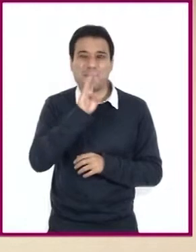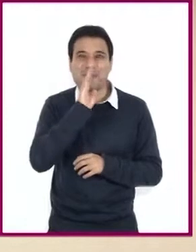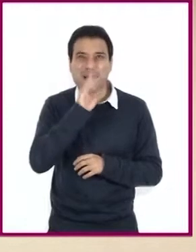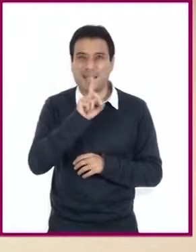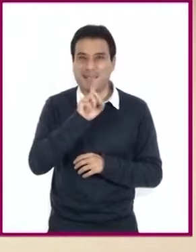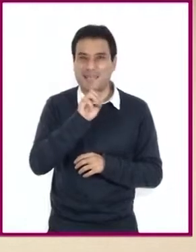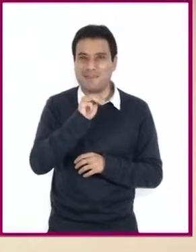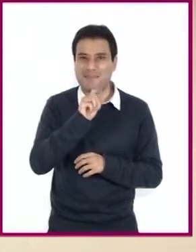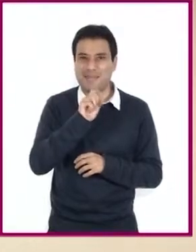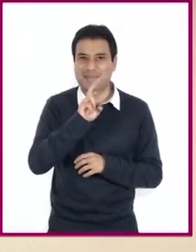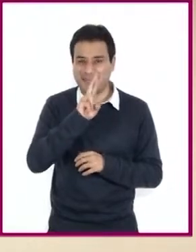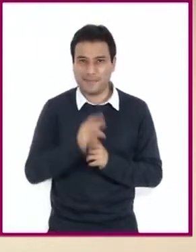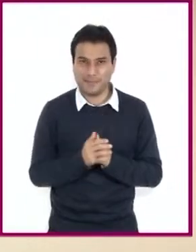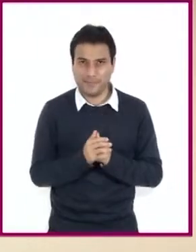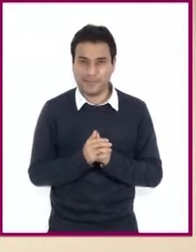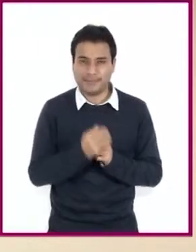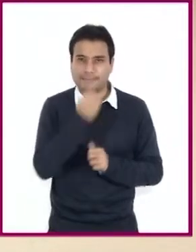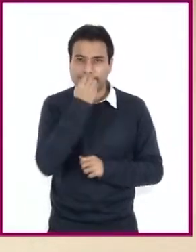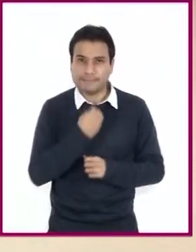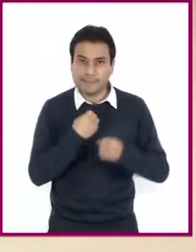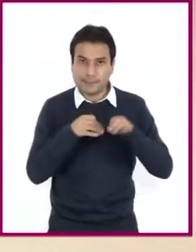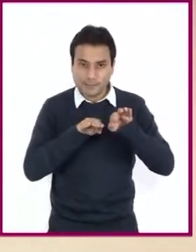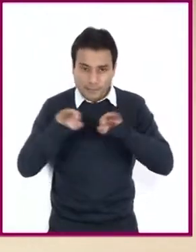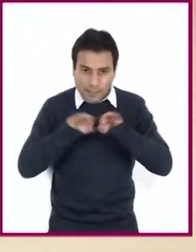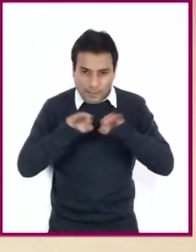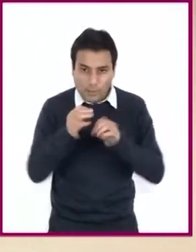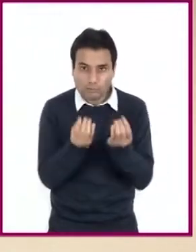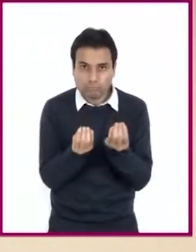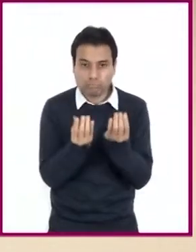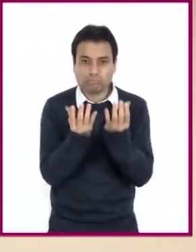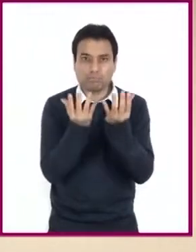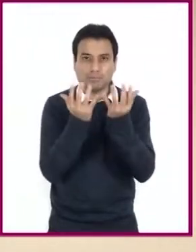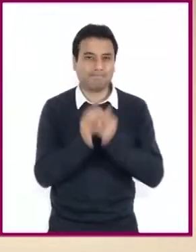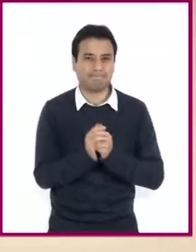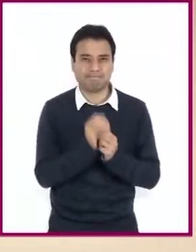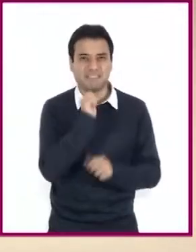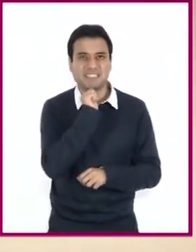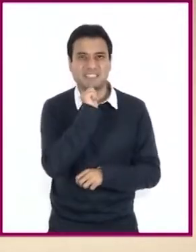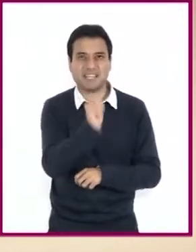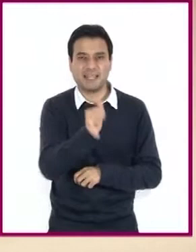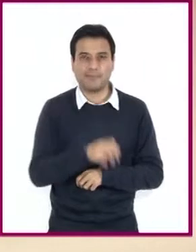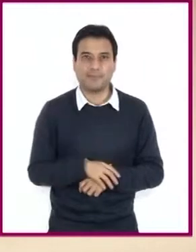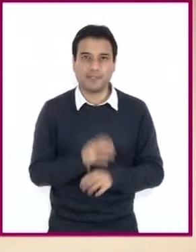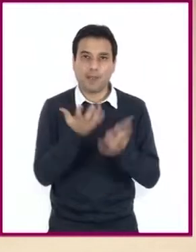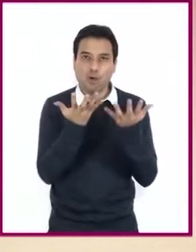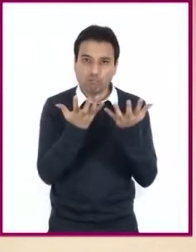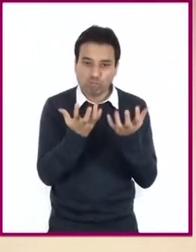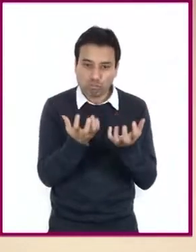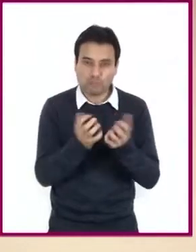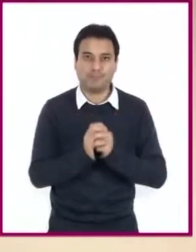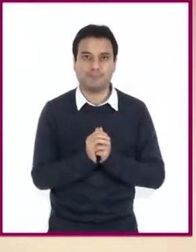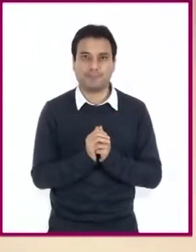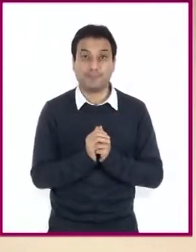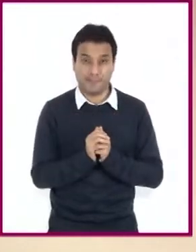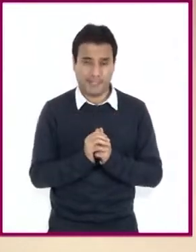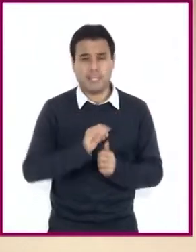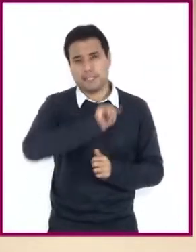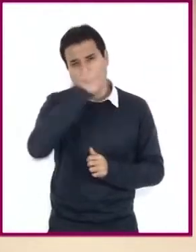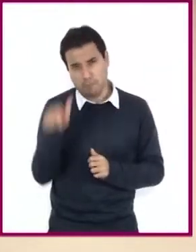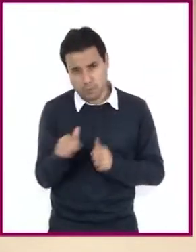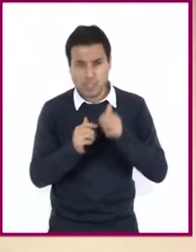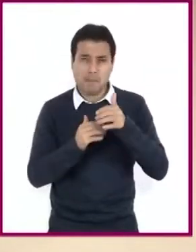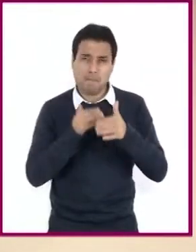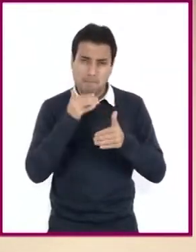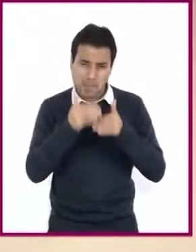Deméter, dejaba de lado su labor de volver fértil la tierra. Conforme la humanidad fue